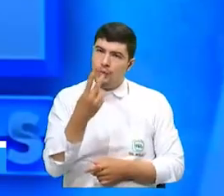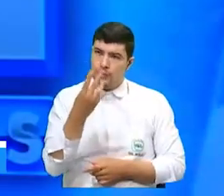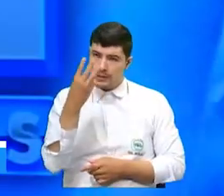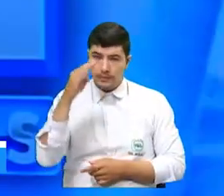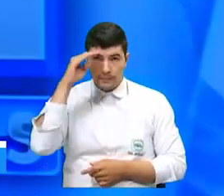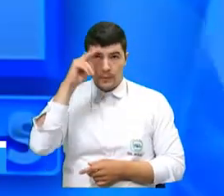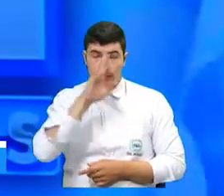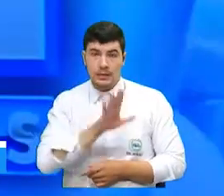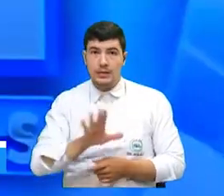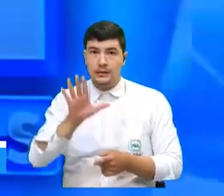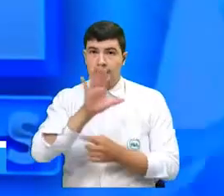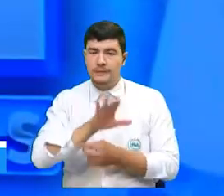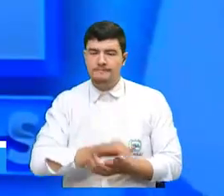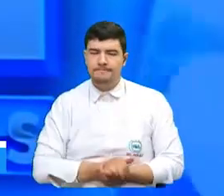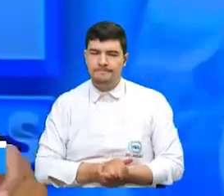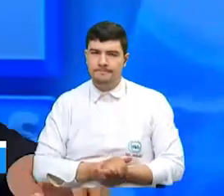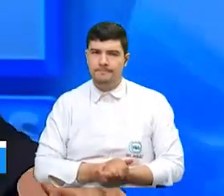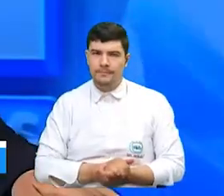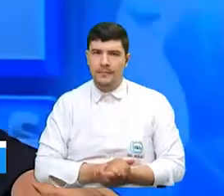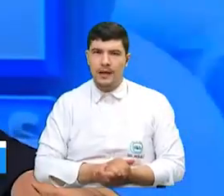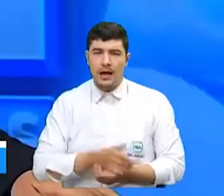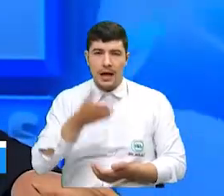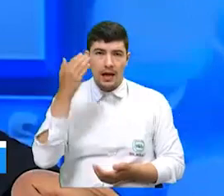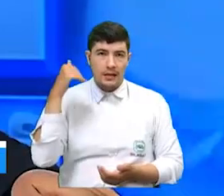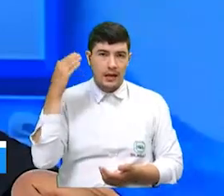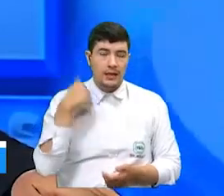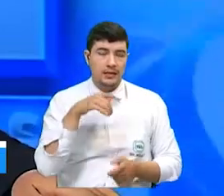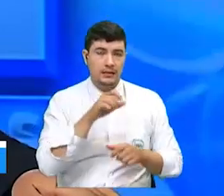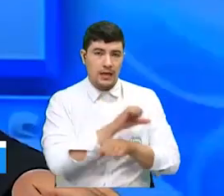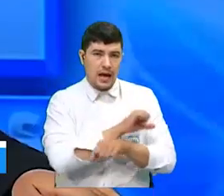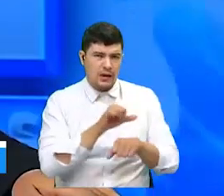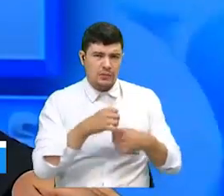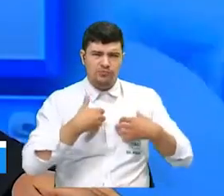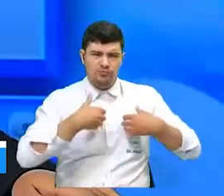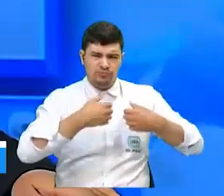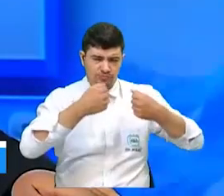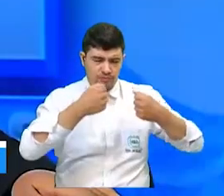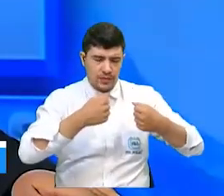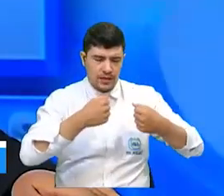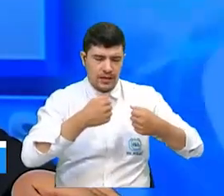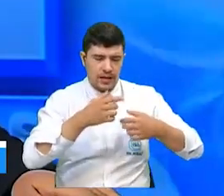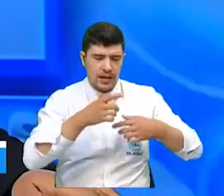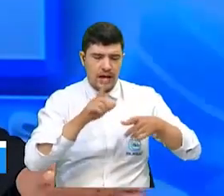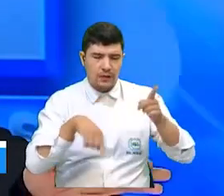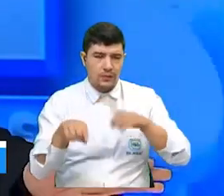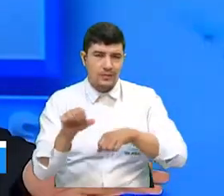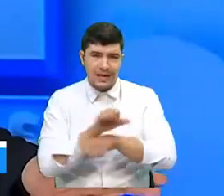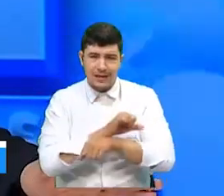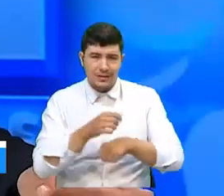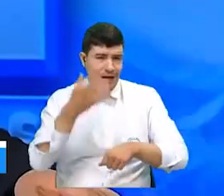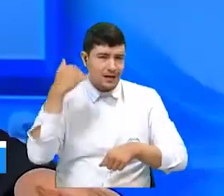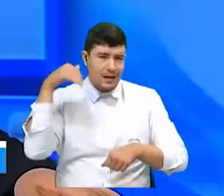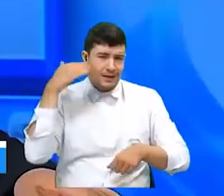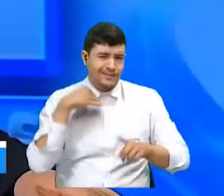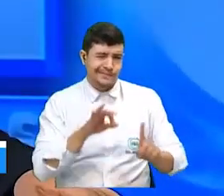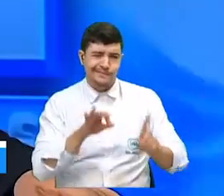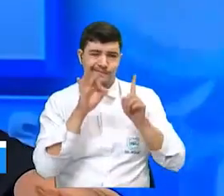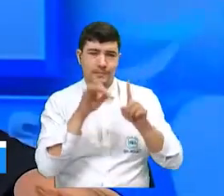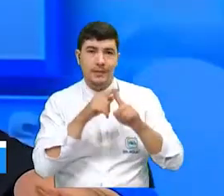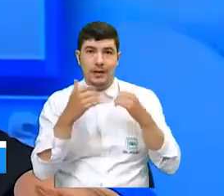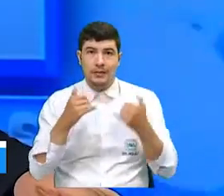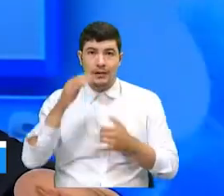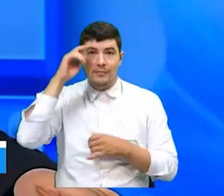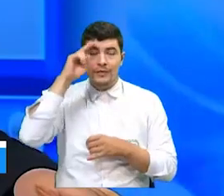Propietarios de vehículos de alta gama que habían sido robados en varias ciudades y fueron recuperados en Ocaña fueron capturados por el delito